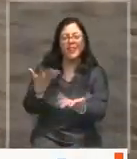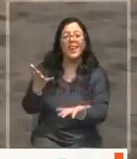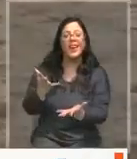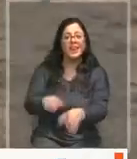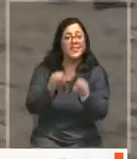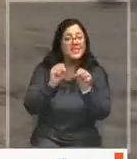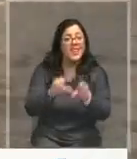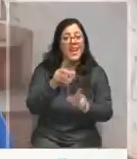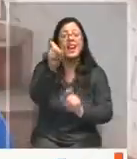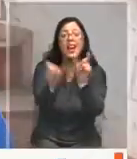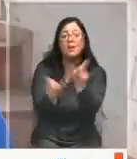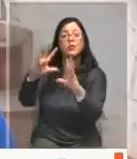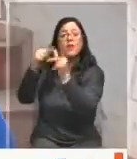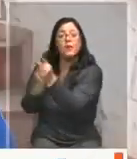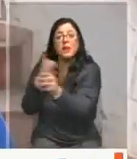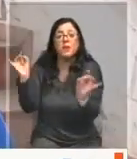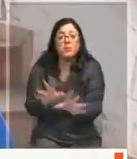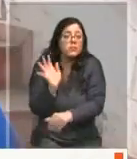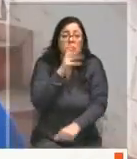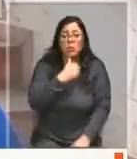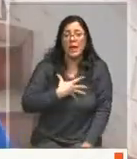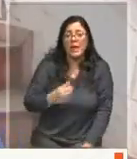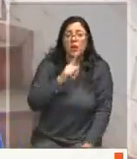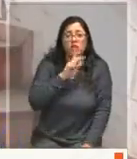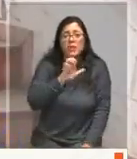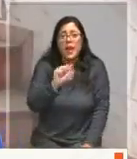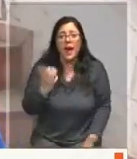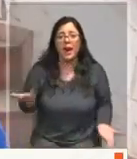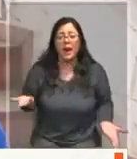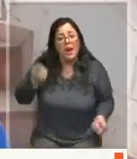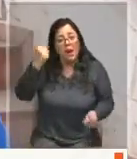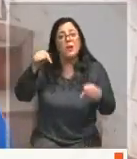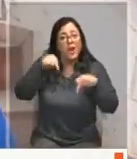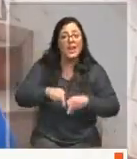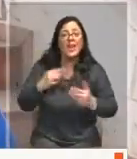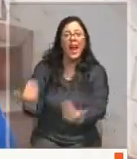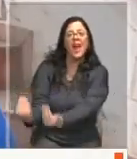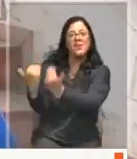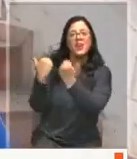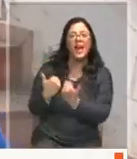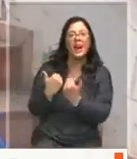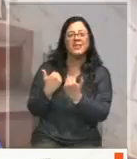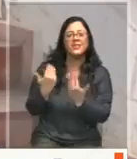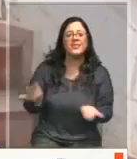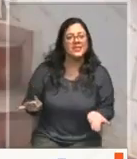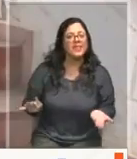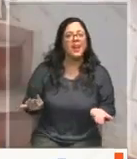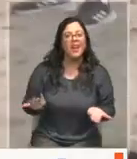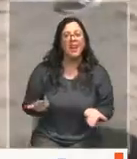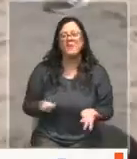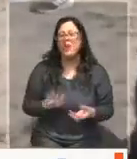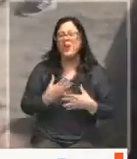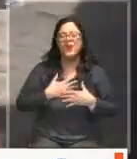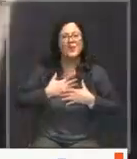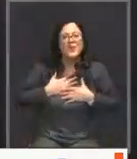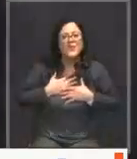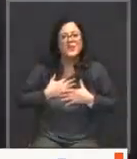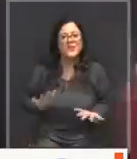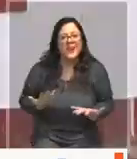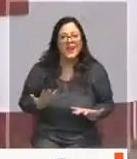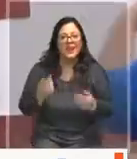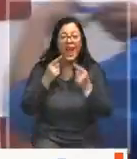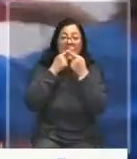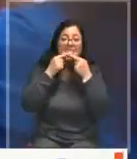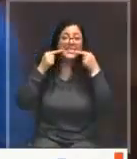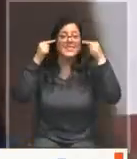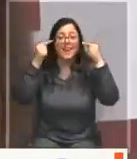las familias que no, a lo mejor no tienen hijos TEA, pero estuvieron acá apoyándonos, así que se siente de maravilla. Sobraban las sonrisas